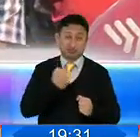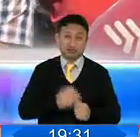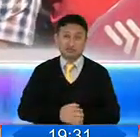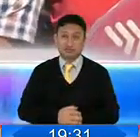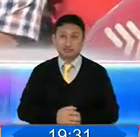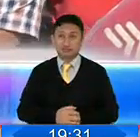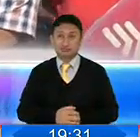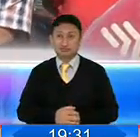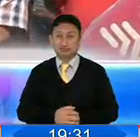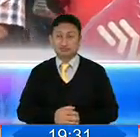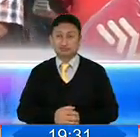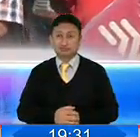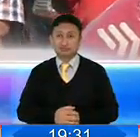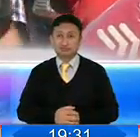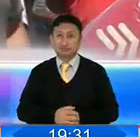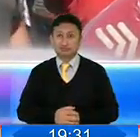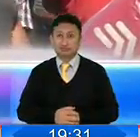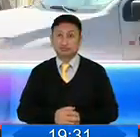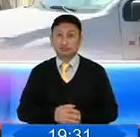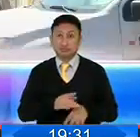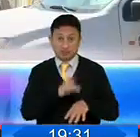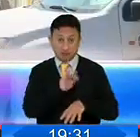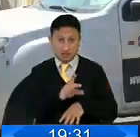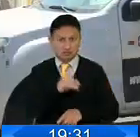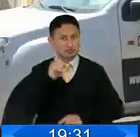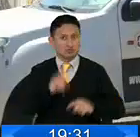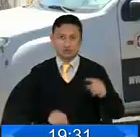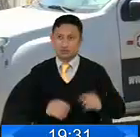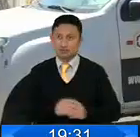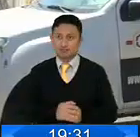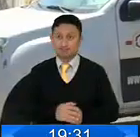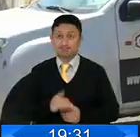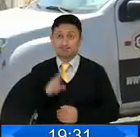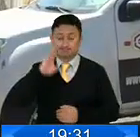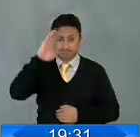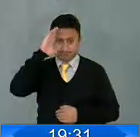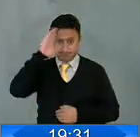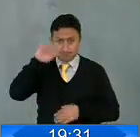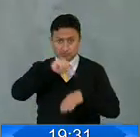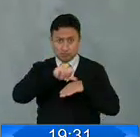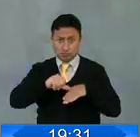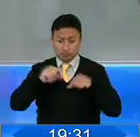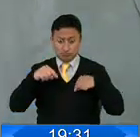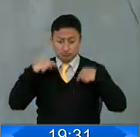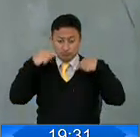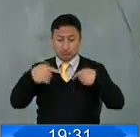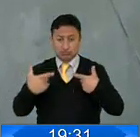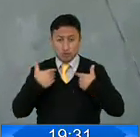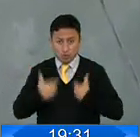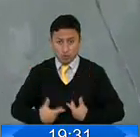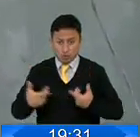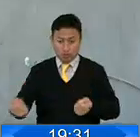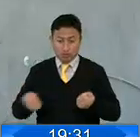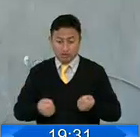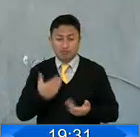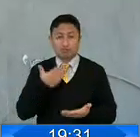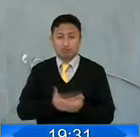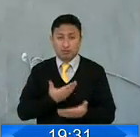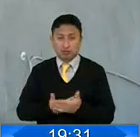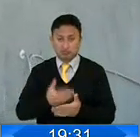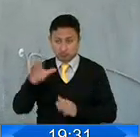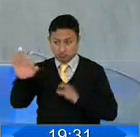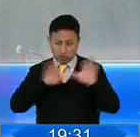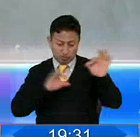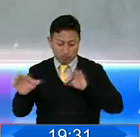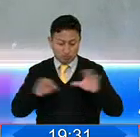Entonces no, eso no puede seguir así. Hasta la escena llegaron agentes de criminalística y ENASEC para levantar los indicios que permitan corroborar